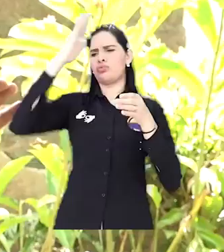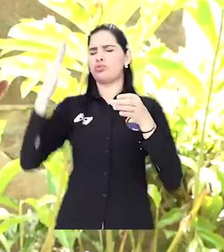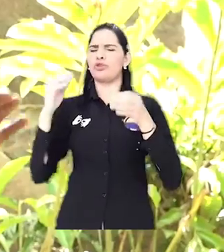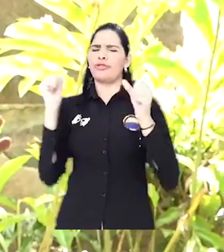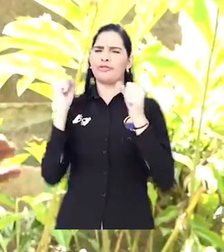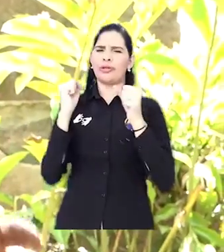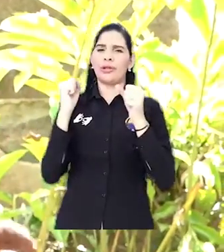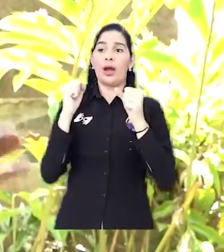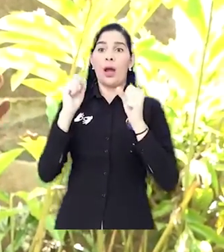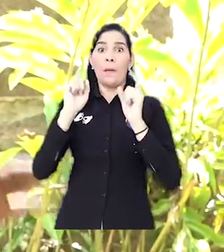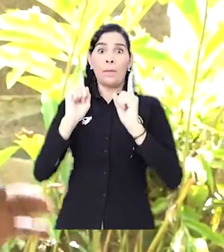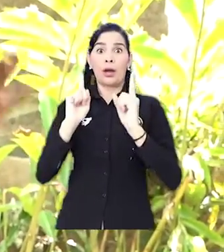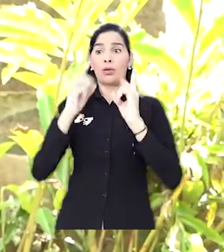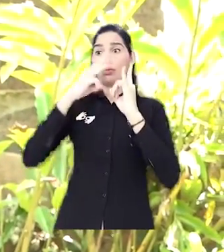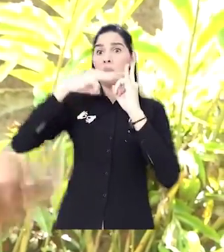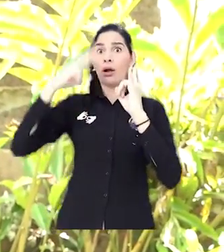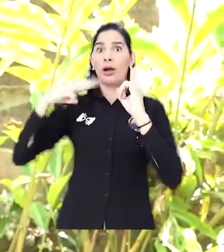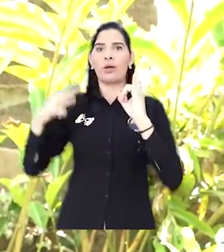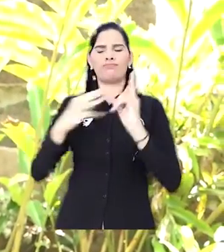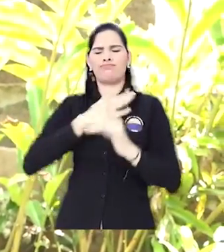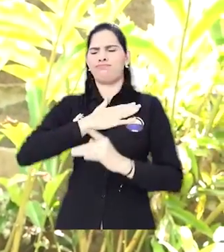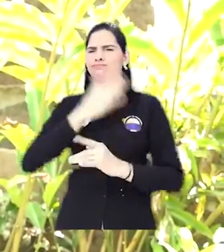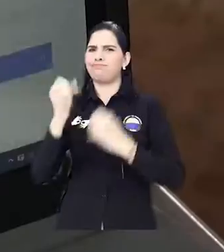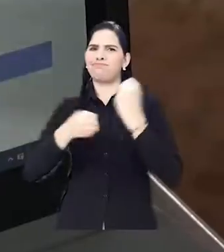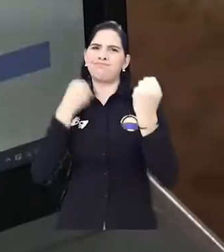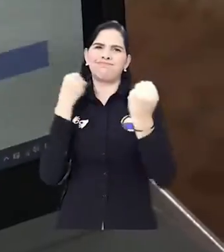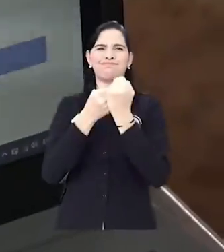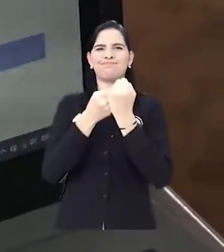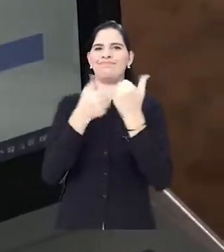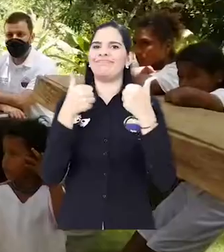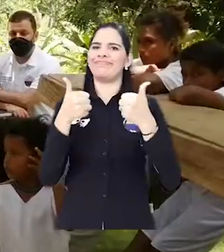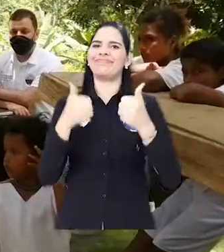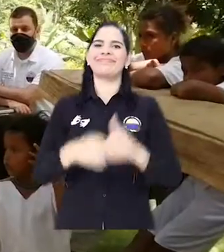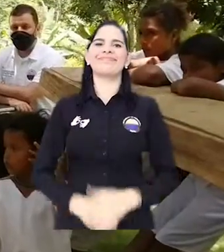Nevada, una universidad que tiene la voluntad política institucional.